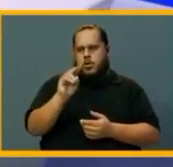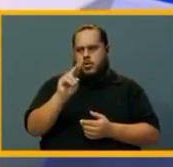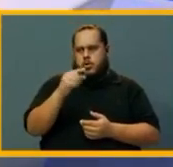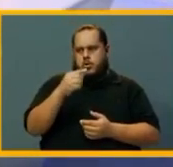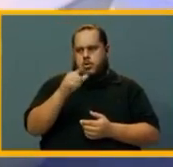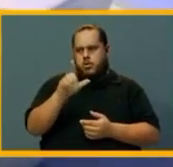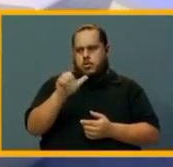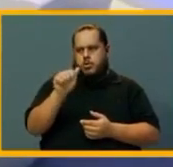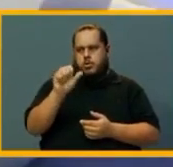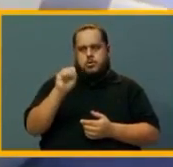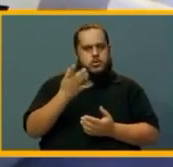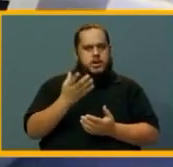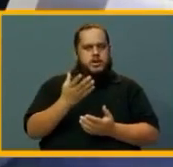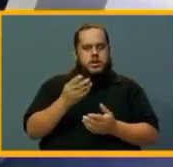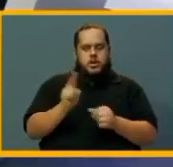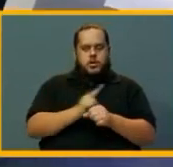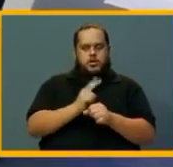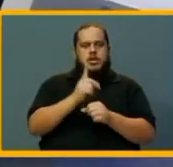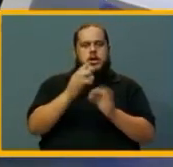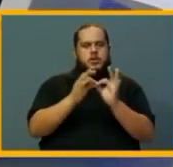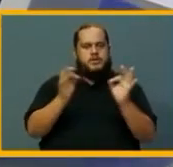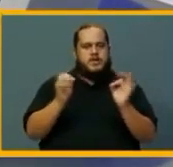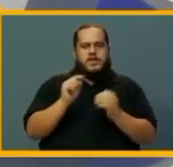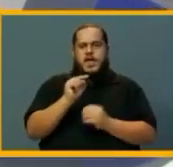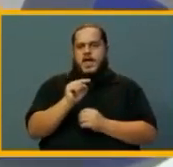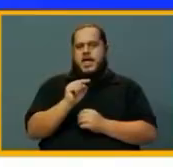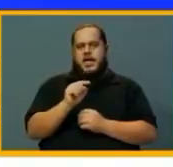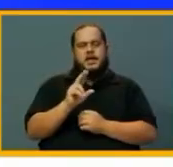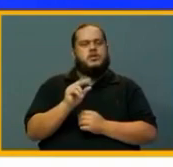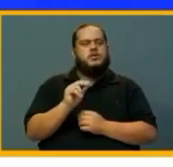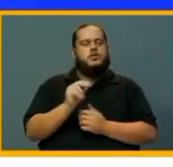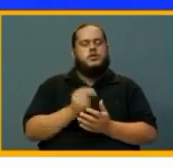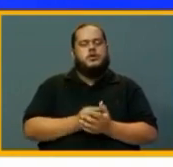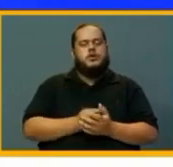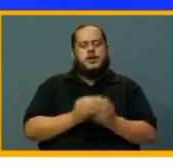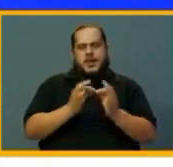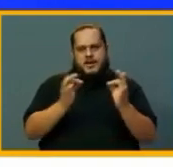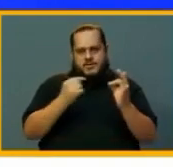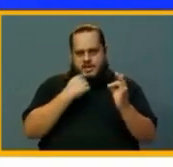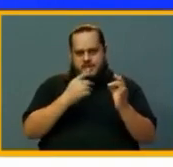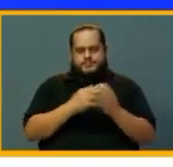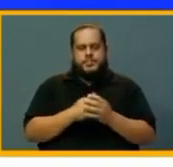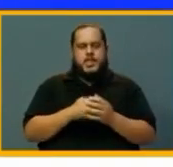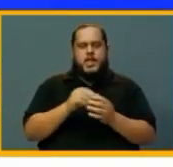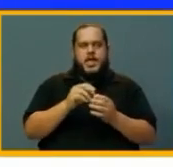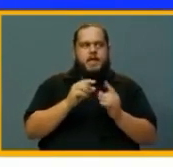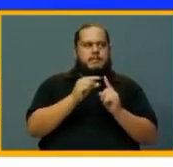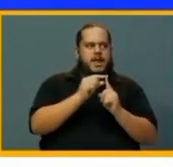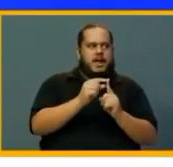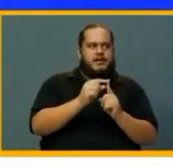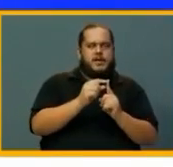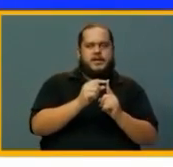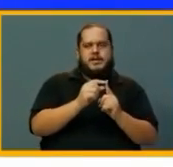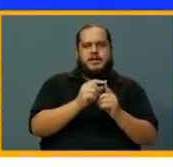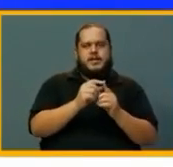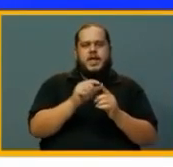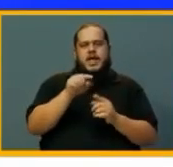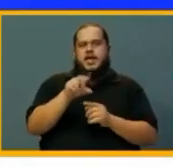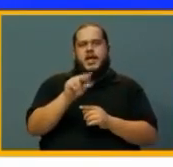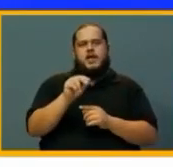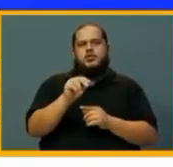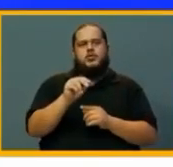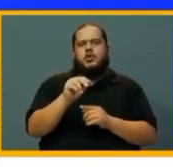Hoy Douglas incluso utiliza una frase. Él dice que no, él no es, palabras más, palabras menos, que él no es ningún ladrón, que no le debe nada a